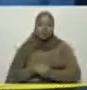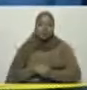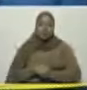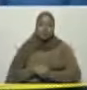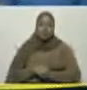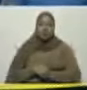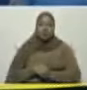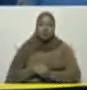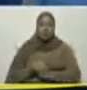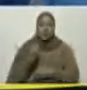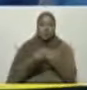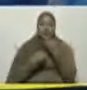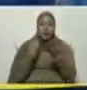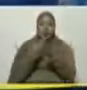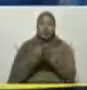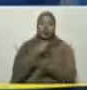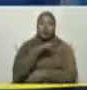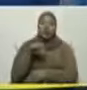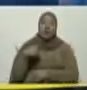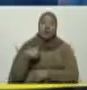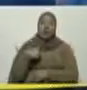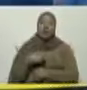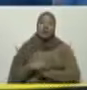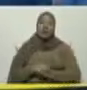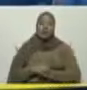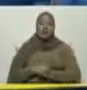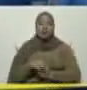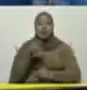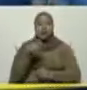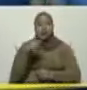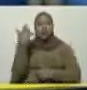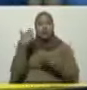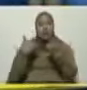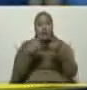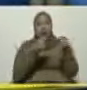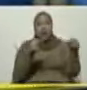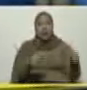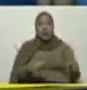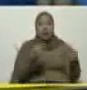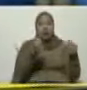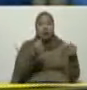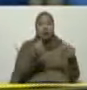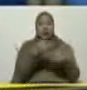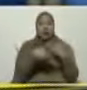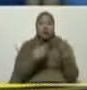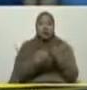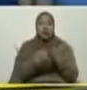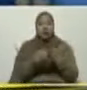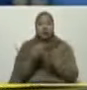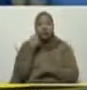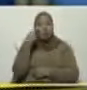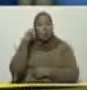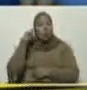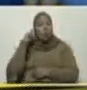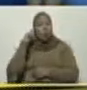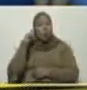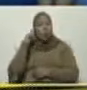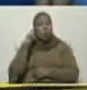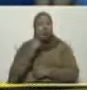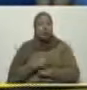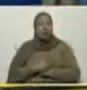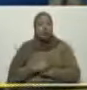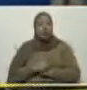digo lo que digo del capitalismo salvaje qué digo yo del capitalismo salvaje que es un viejo